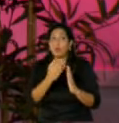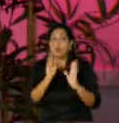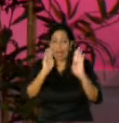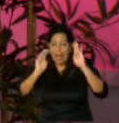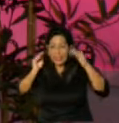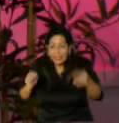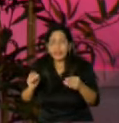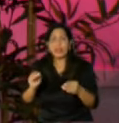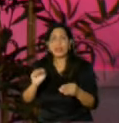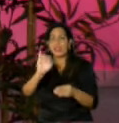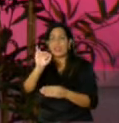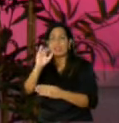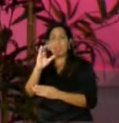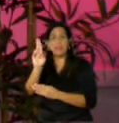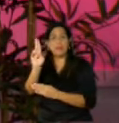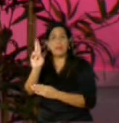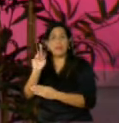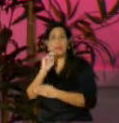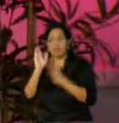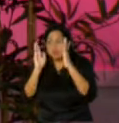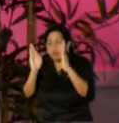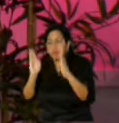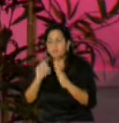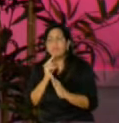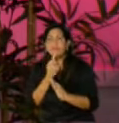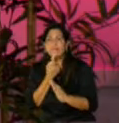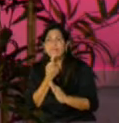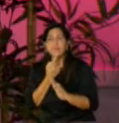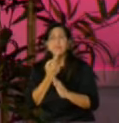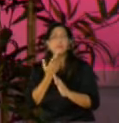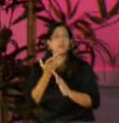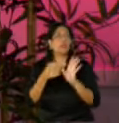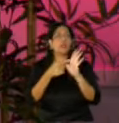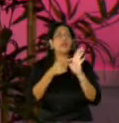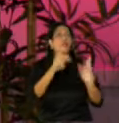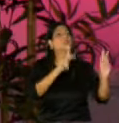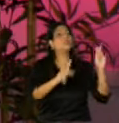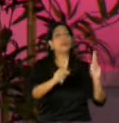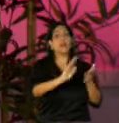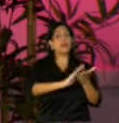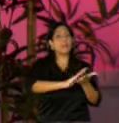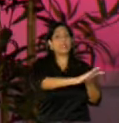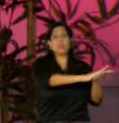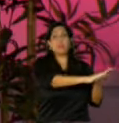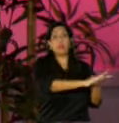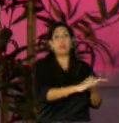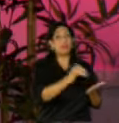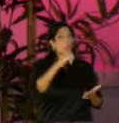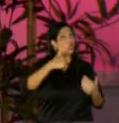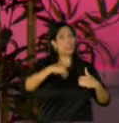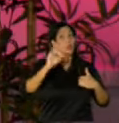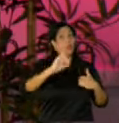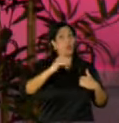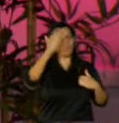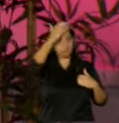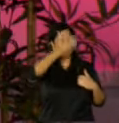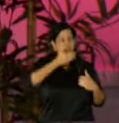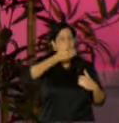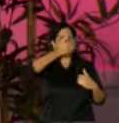con los que están en aislamiento por coronavirus. Hay una preocupación, por ejemplo, del personal de mantenimiento que no se le provee la misma protección, aunque ellos sí tienen